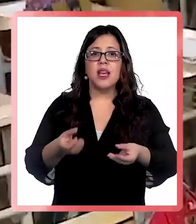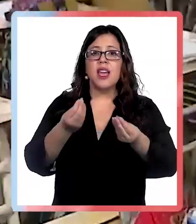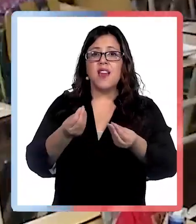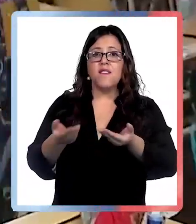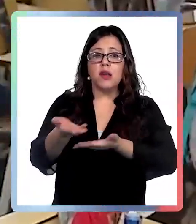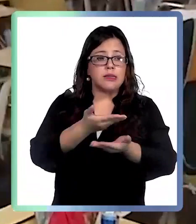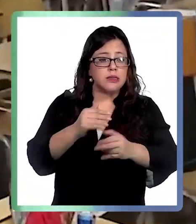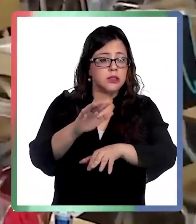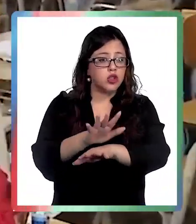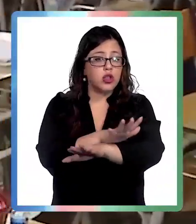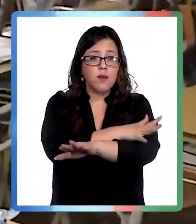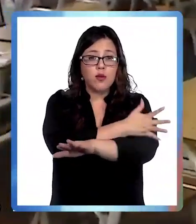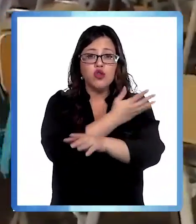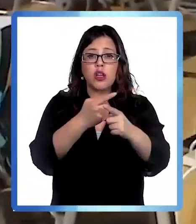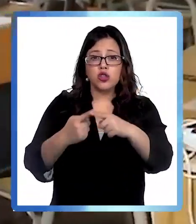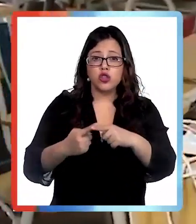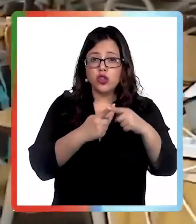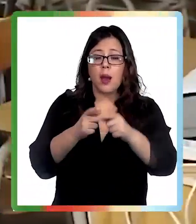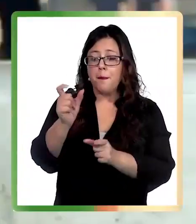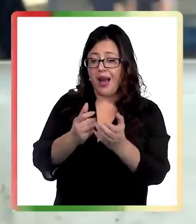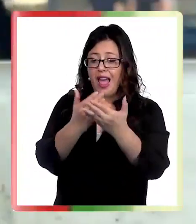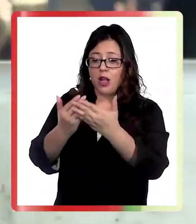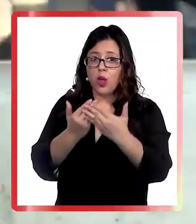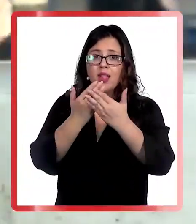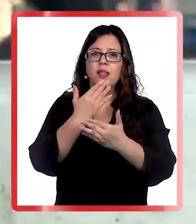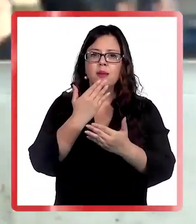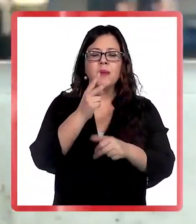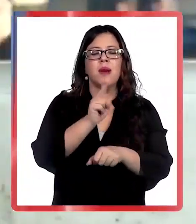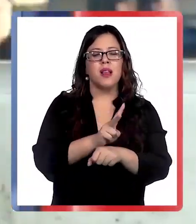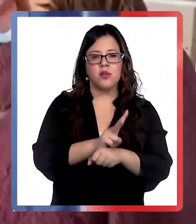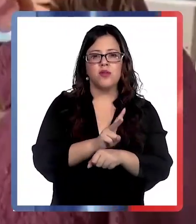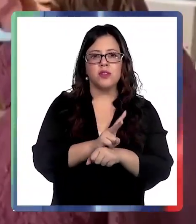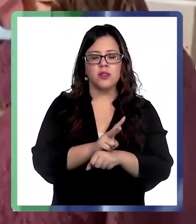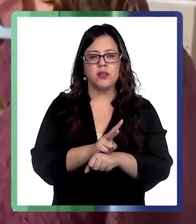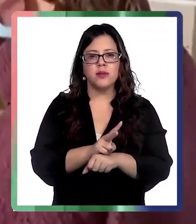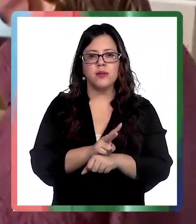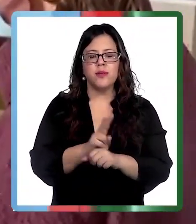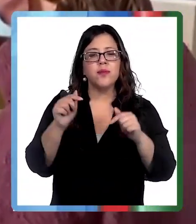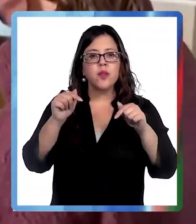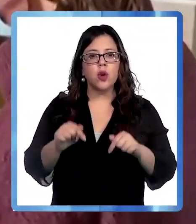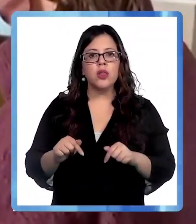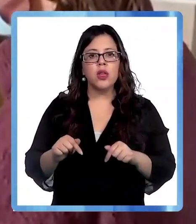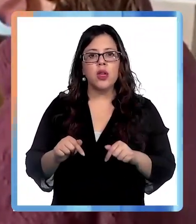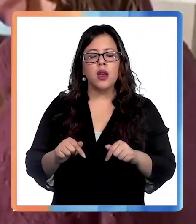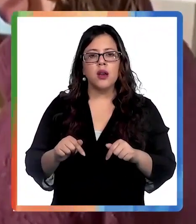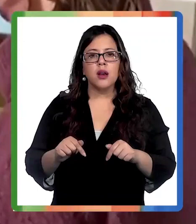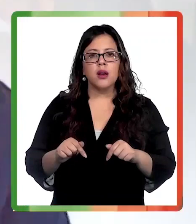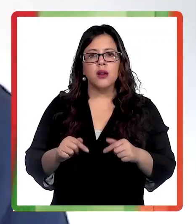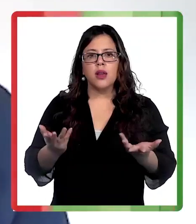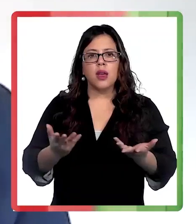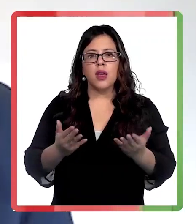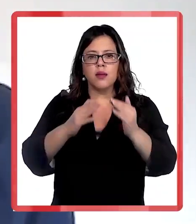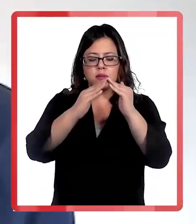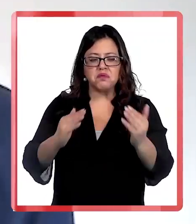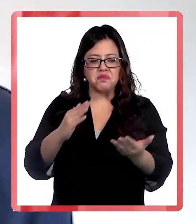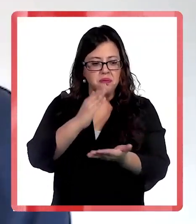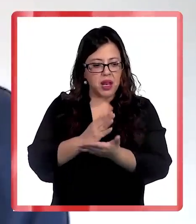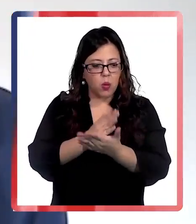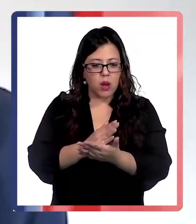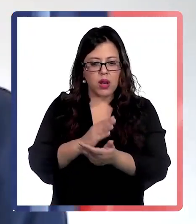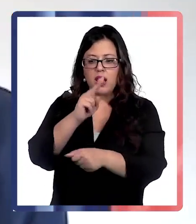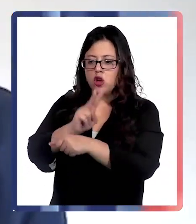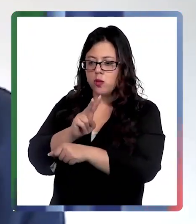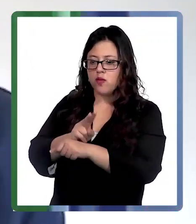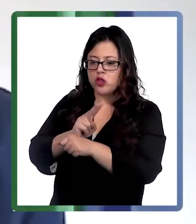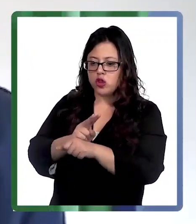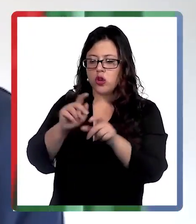sino que también para los profesores. Hoy día, como la escuela y los profesores que directamente están en la sala de clase se